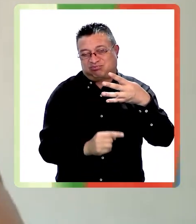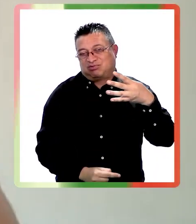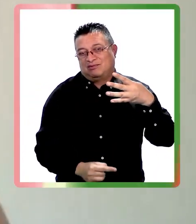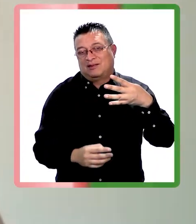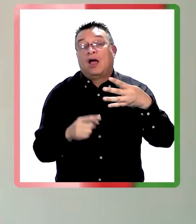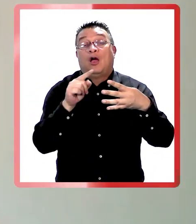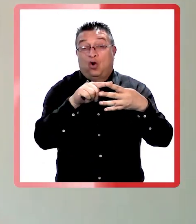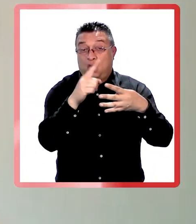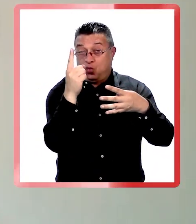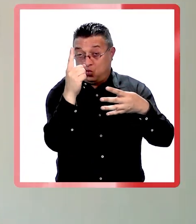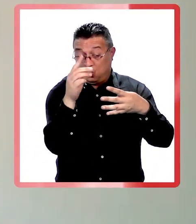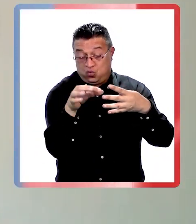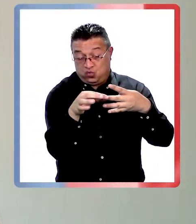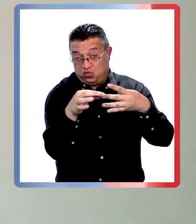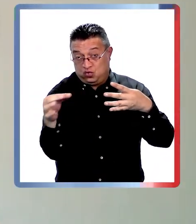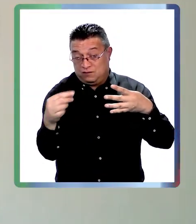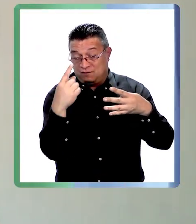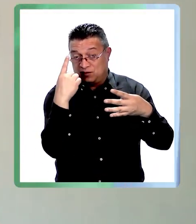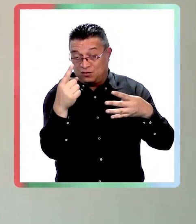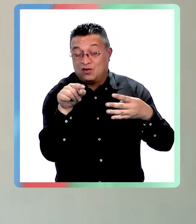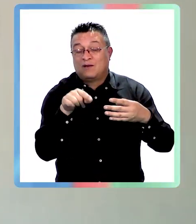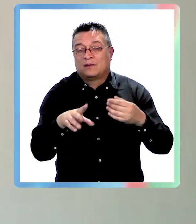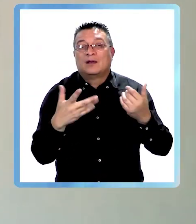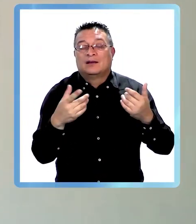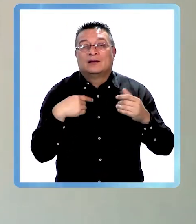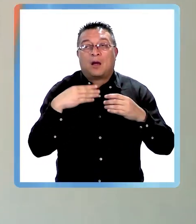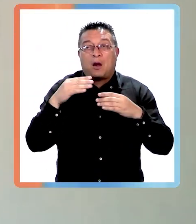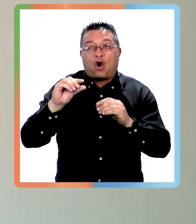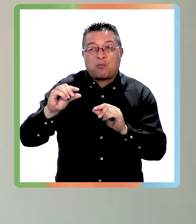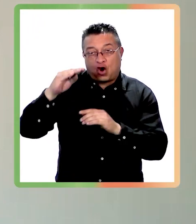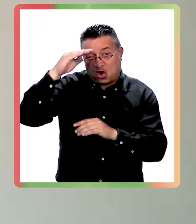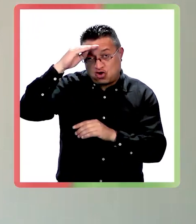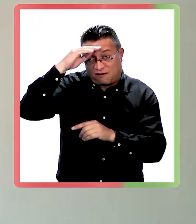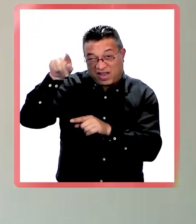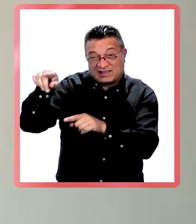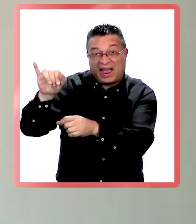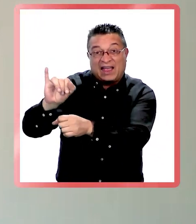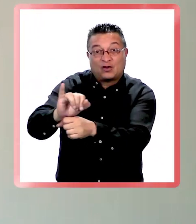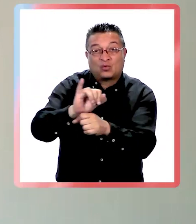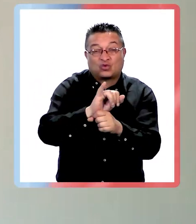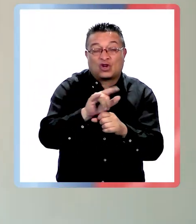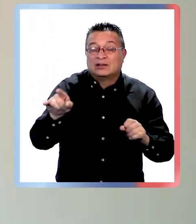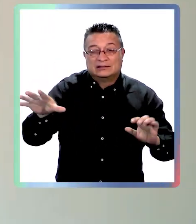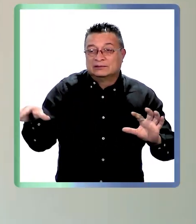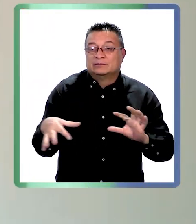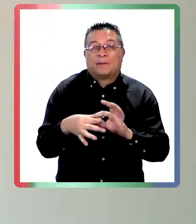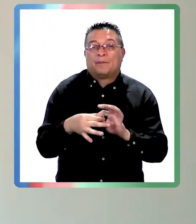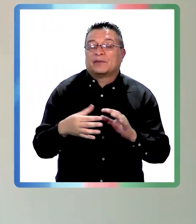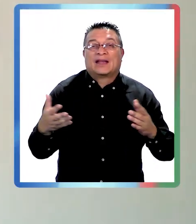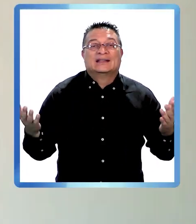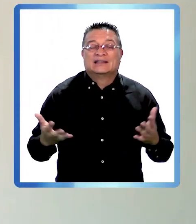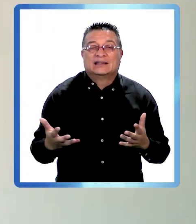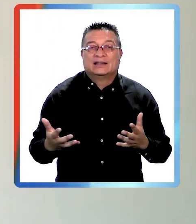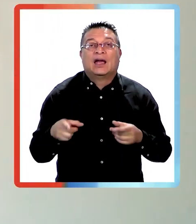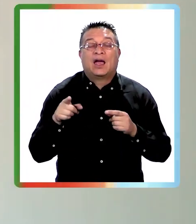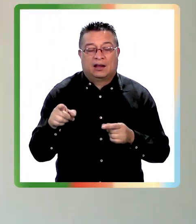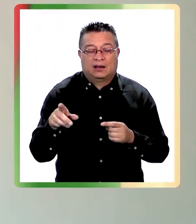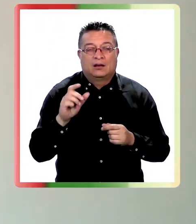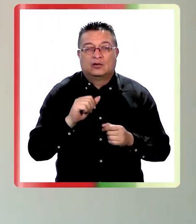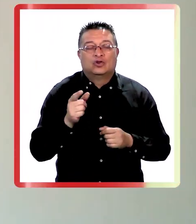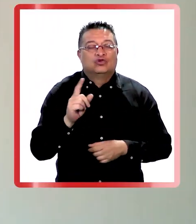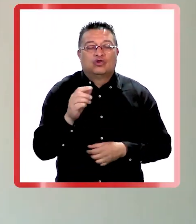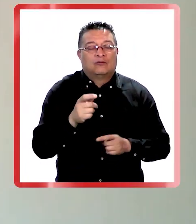elemento que está a la base de la pérdida de confianza en las instituciones tiene mucho que ver con